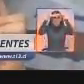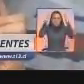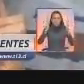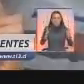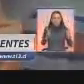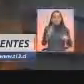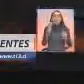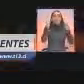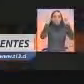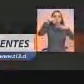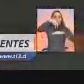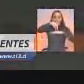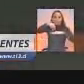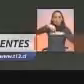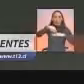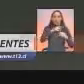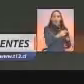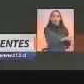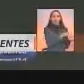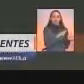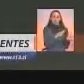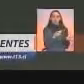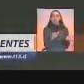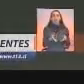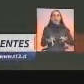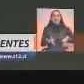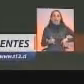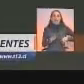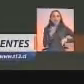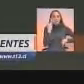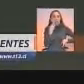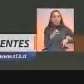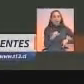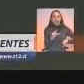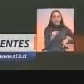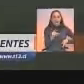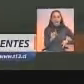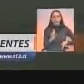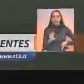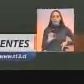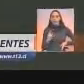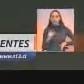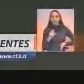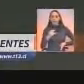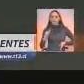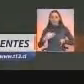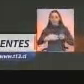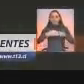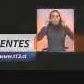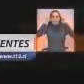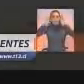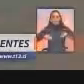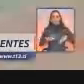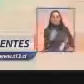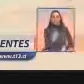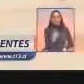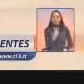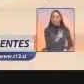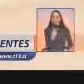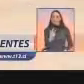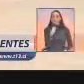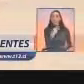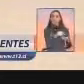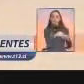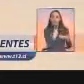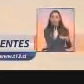¿Por qué el paradero micro? Porque tiene prioridad. Reauchlis Blanco Encalada, paradero PA 433 a 41 metros. La